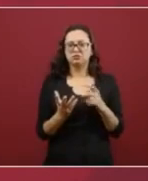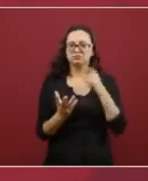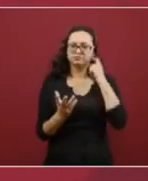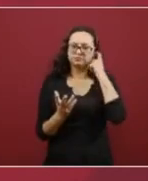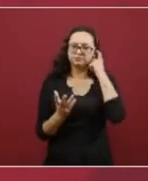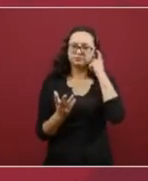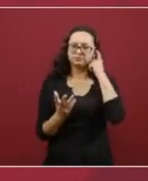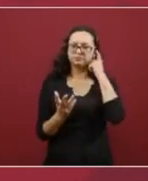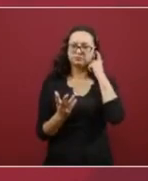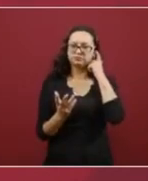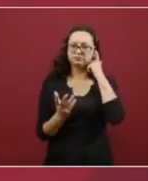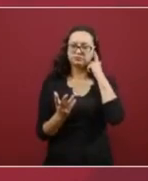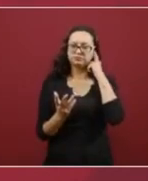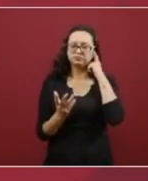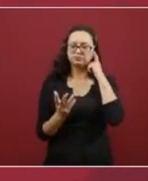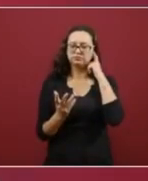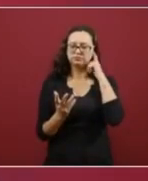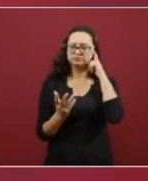que